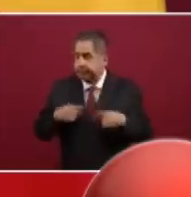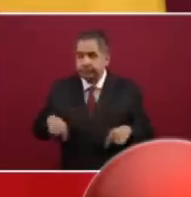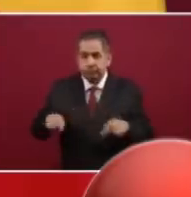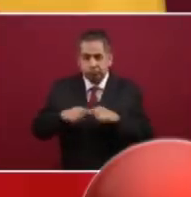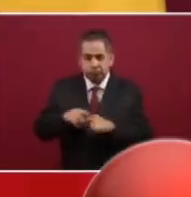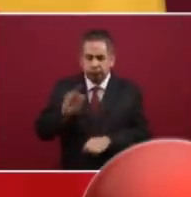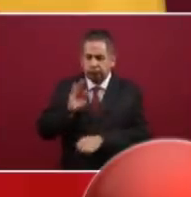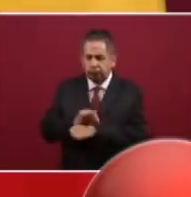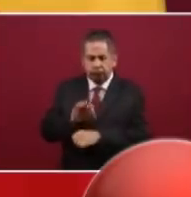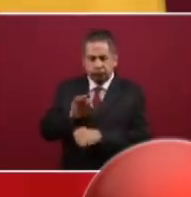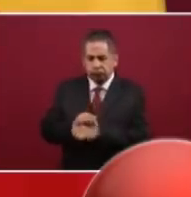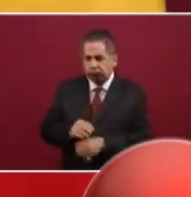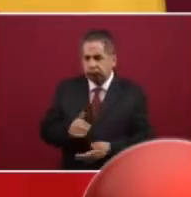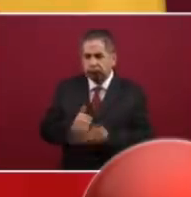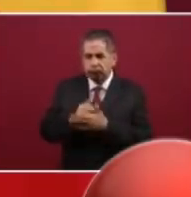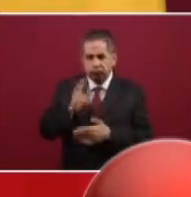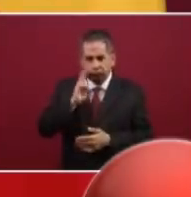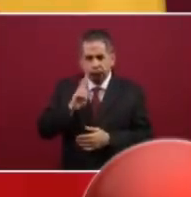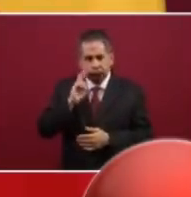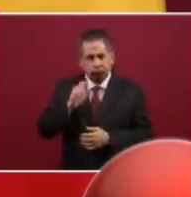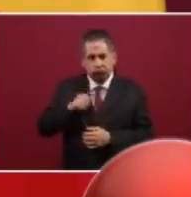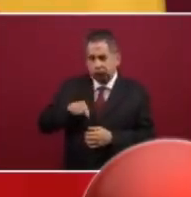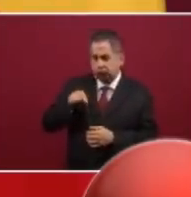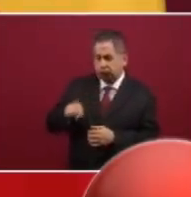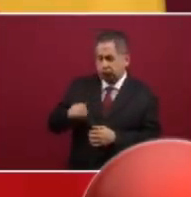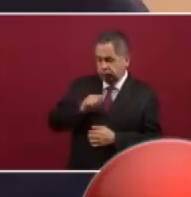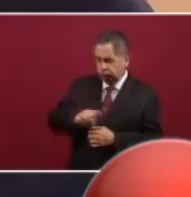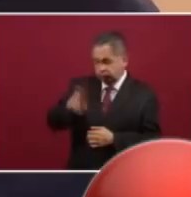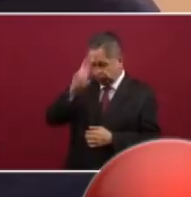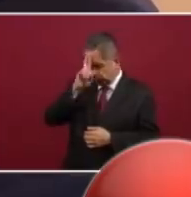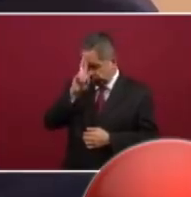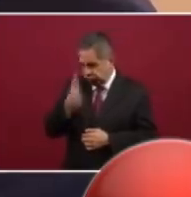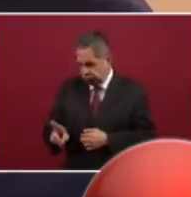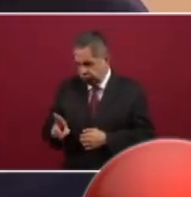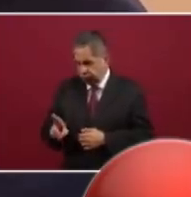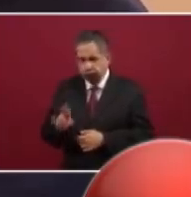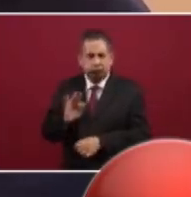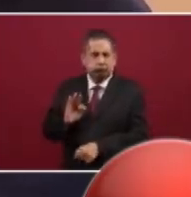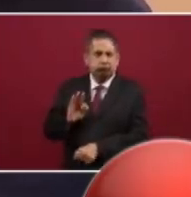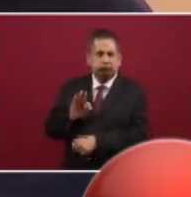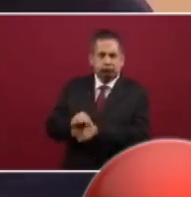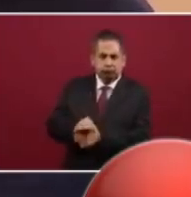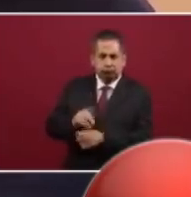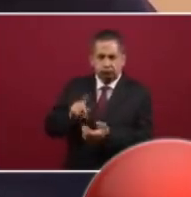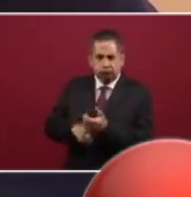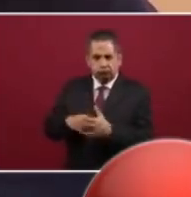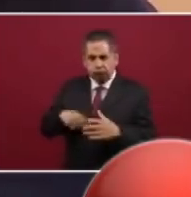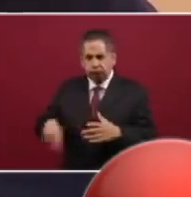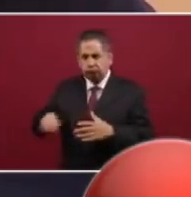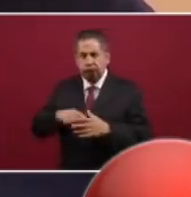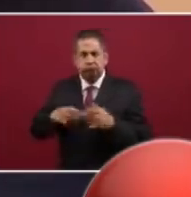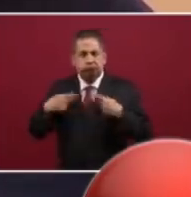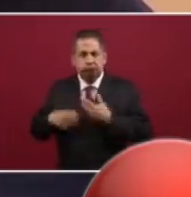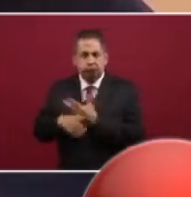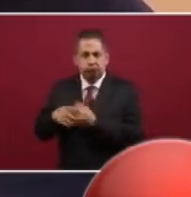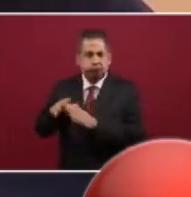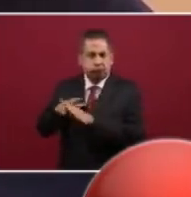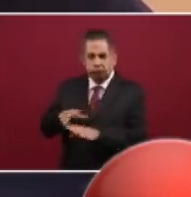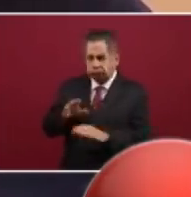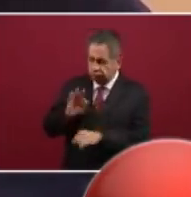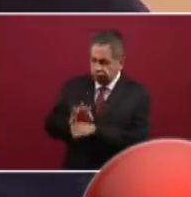a tratar con respeto y vamos a dar protección a los